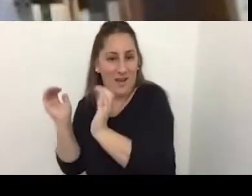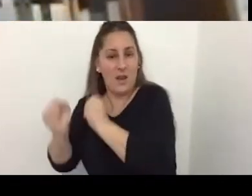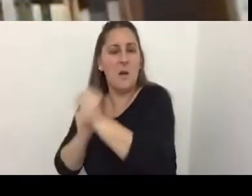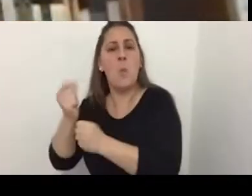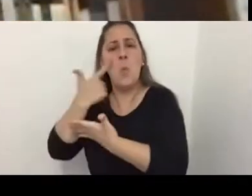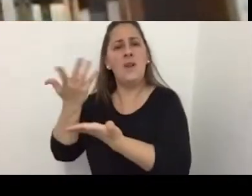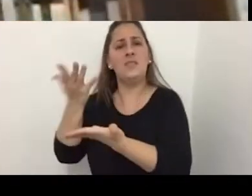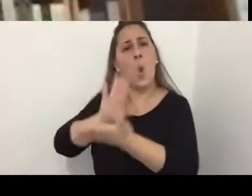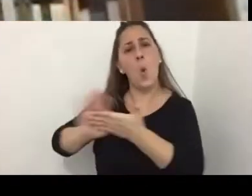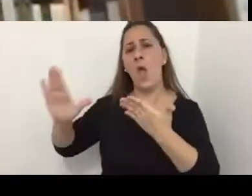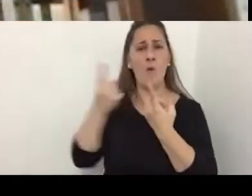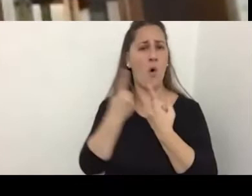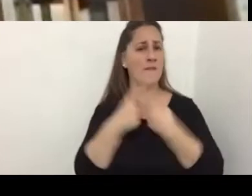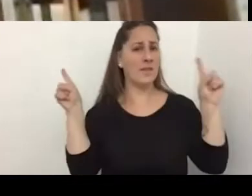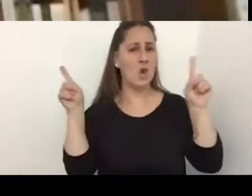nuevo,